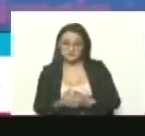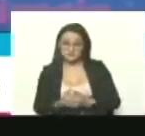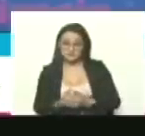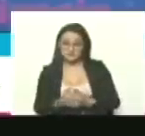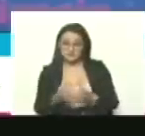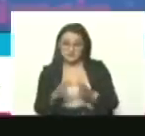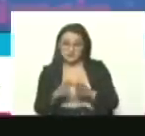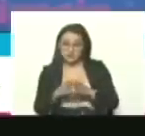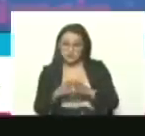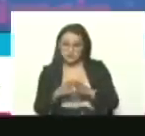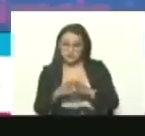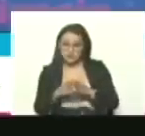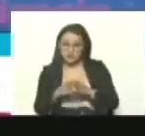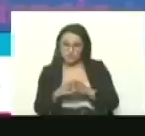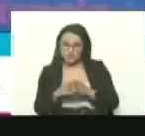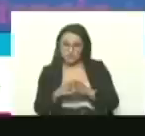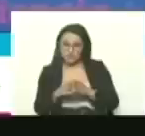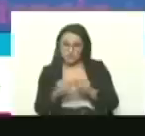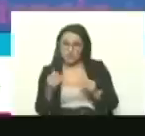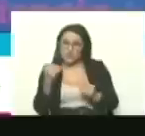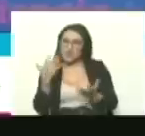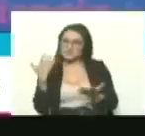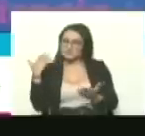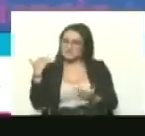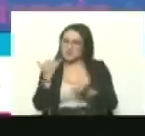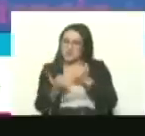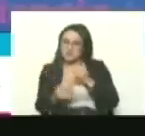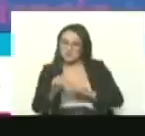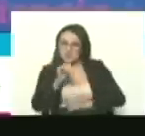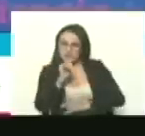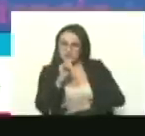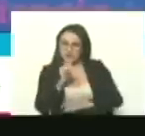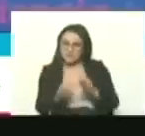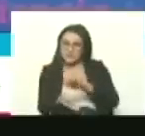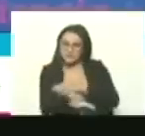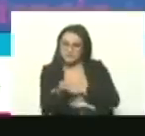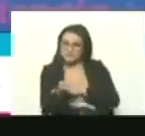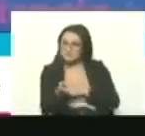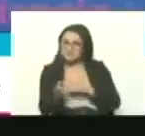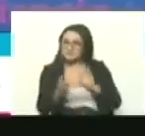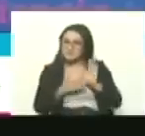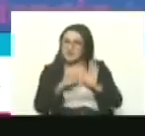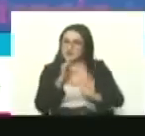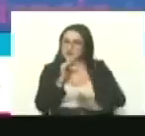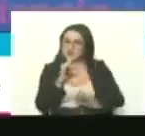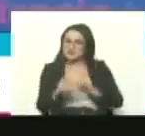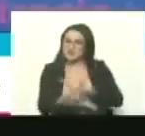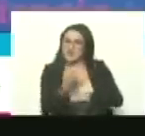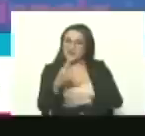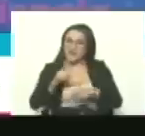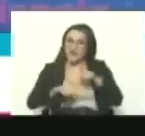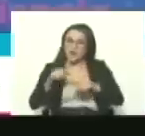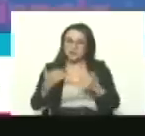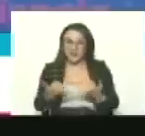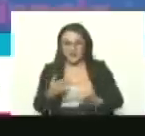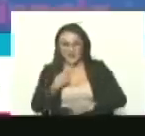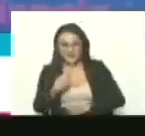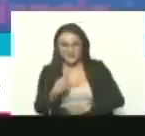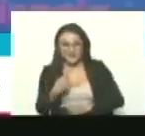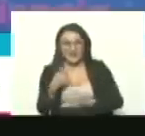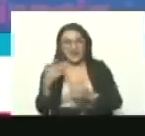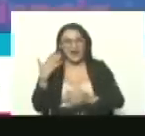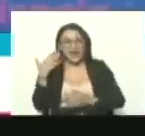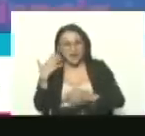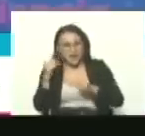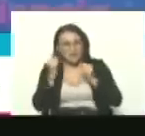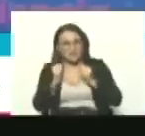todas estas, incluso el último informe del IPCC no contempla muchas de las cosas que yo estaba mencionando acá, que las ondas de calor